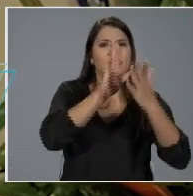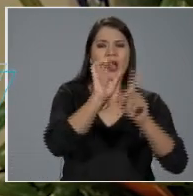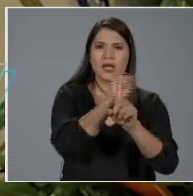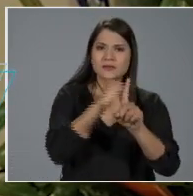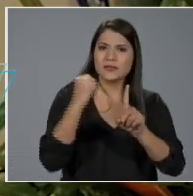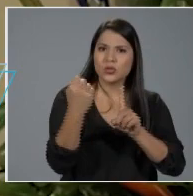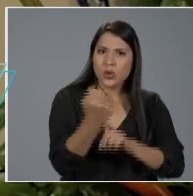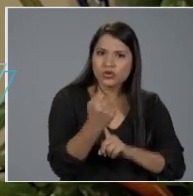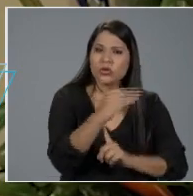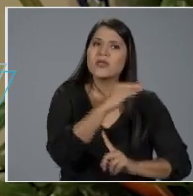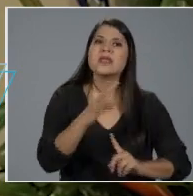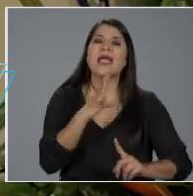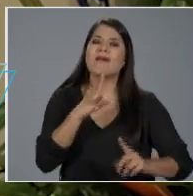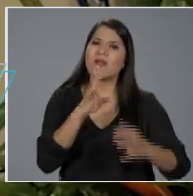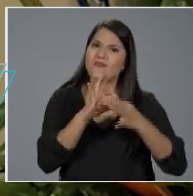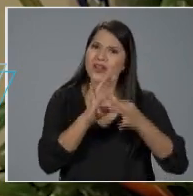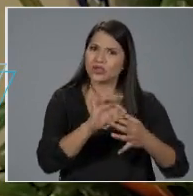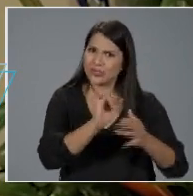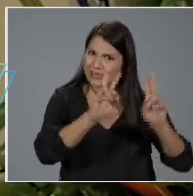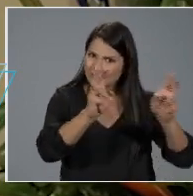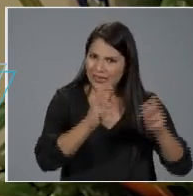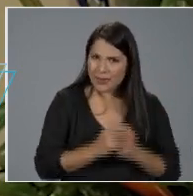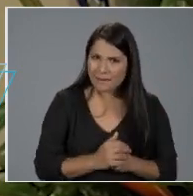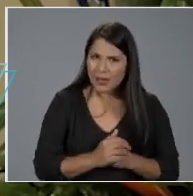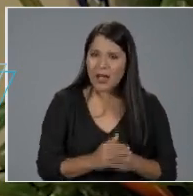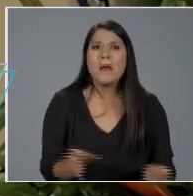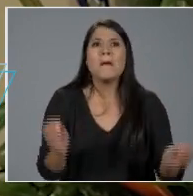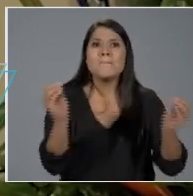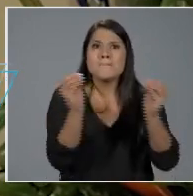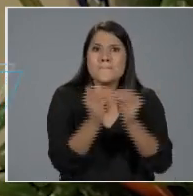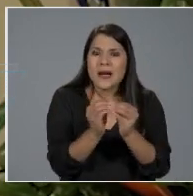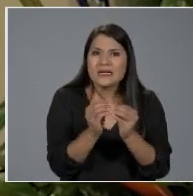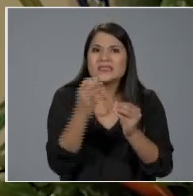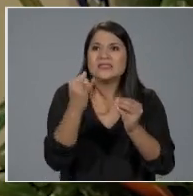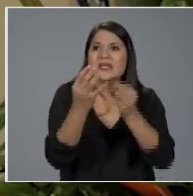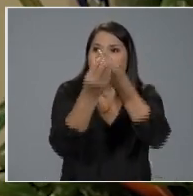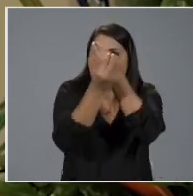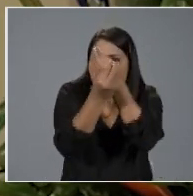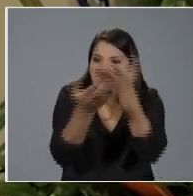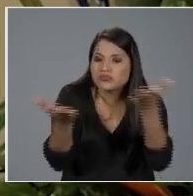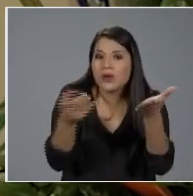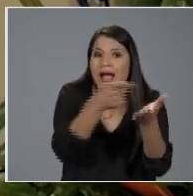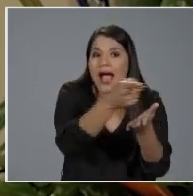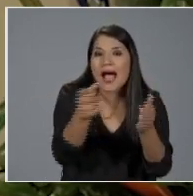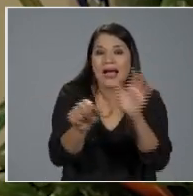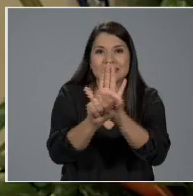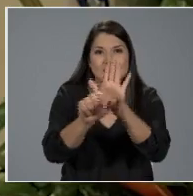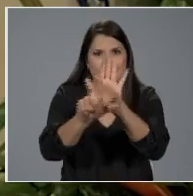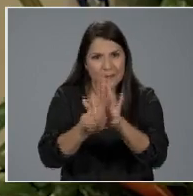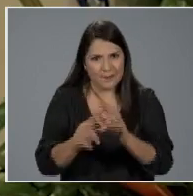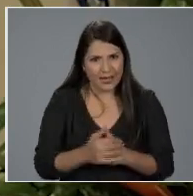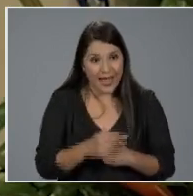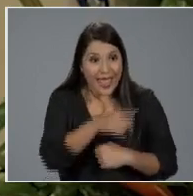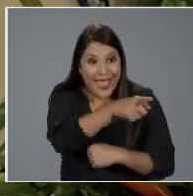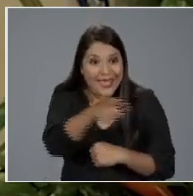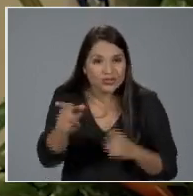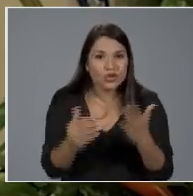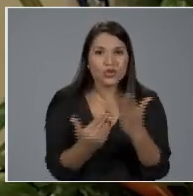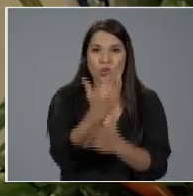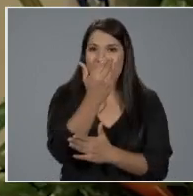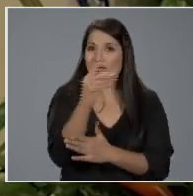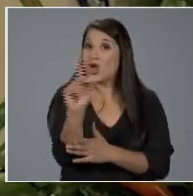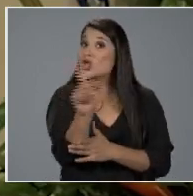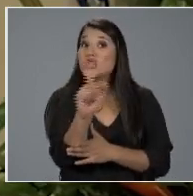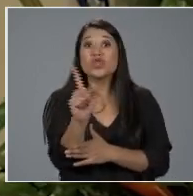y haberse referido a ese tema. Máxime que se estaba dirigiendo a la Asamblea Legislativa, que son nuevos, que no eran